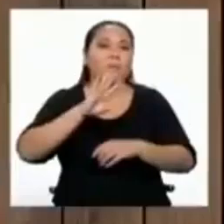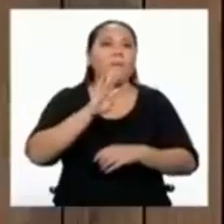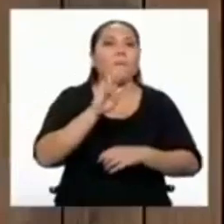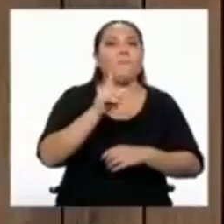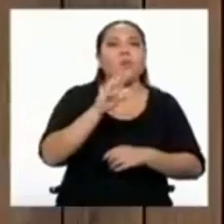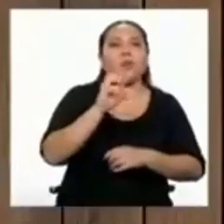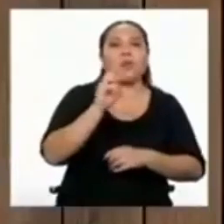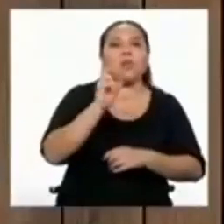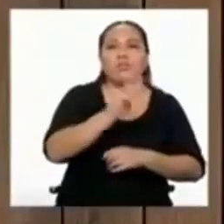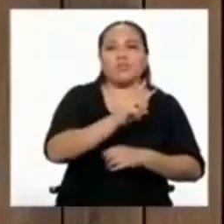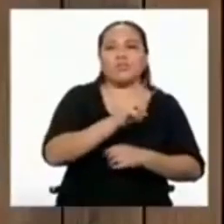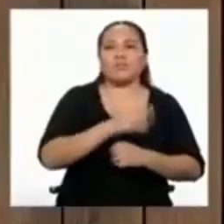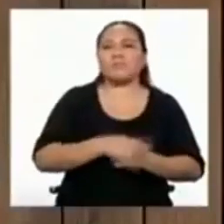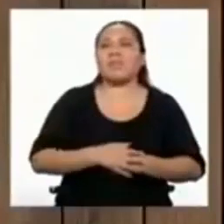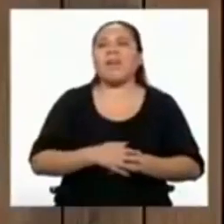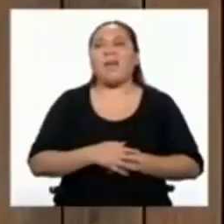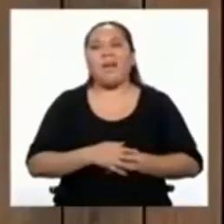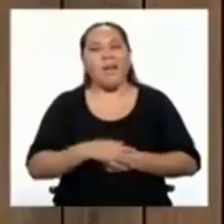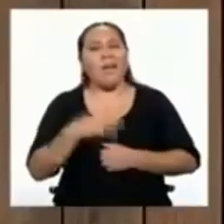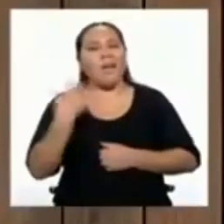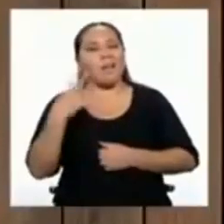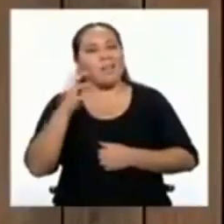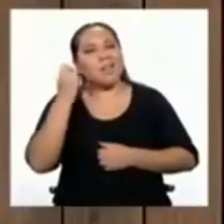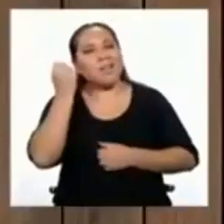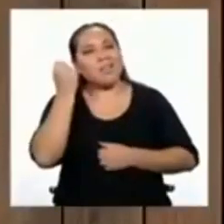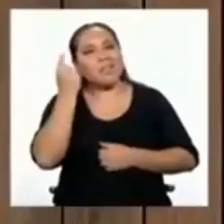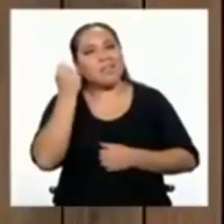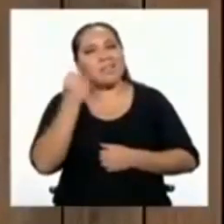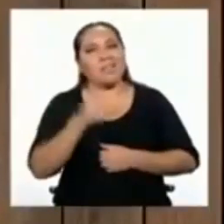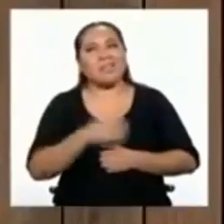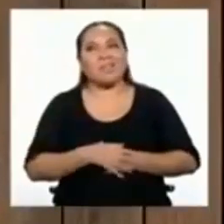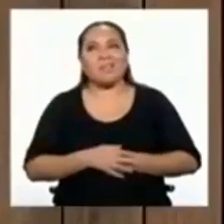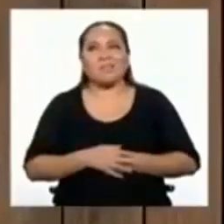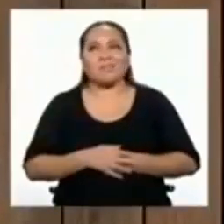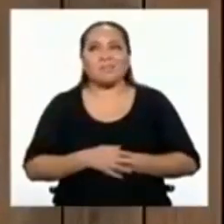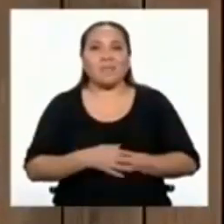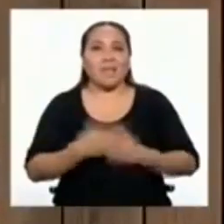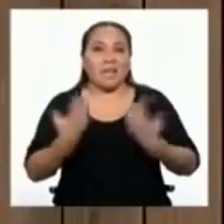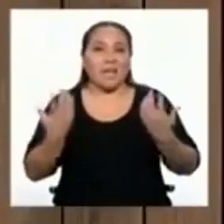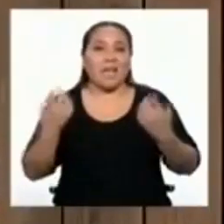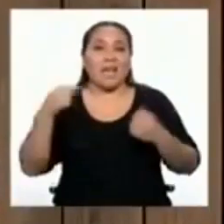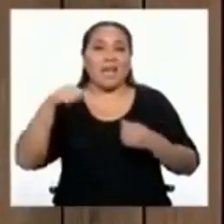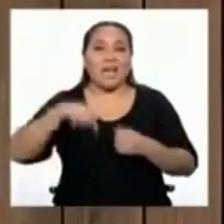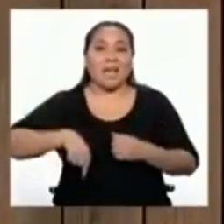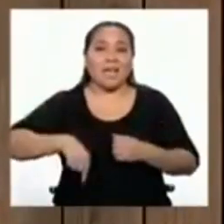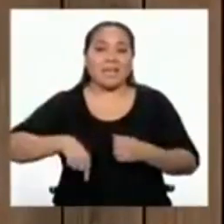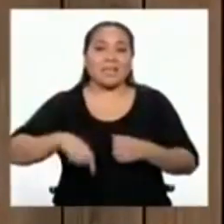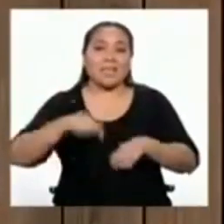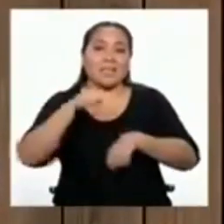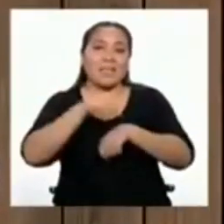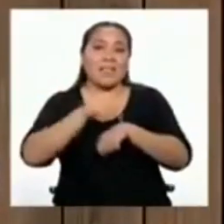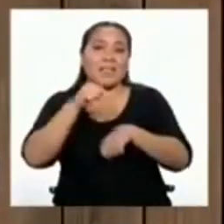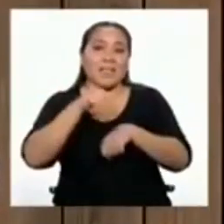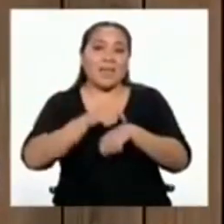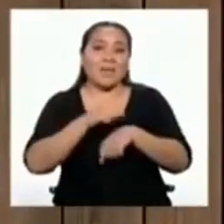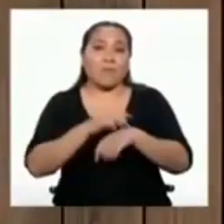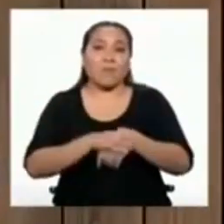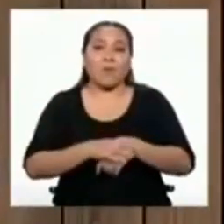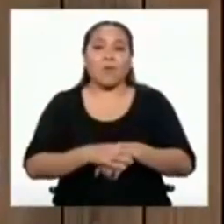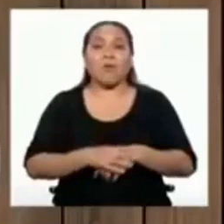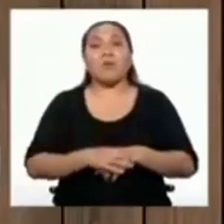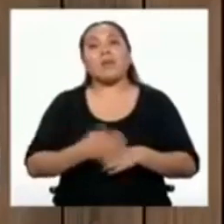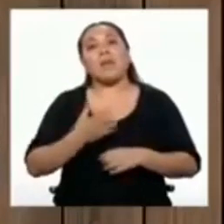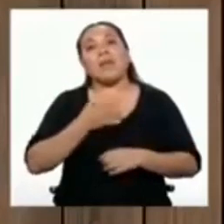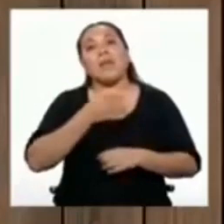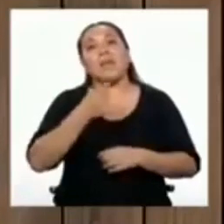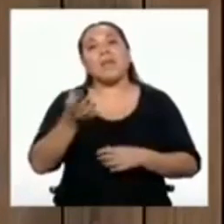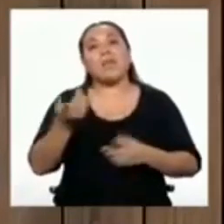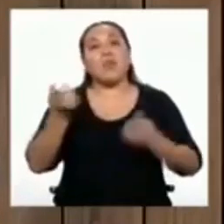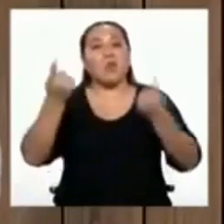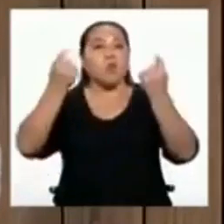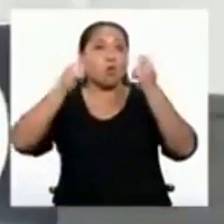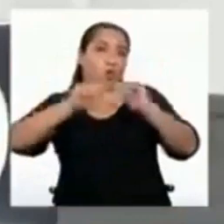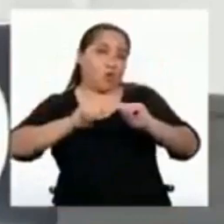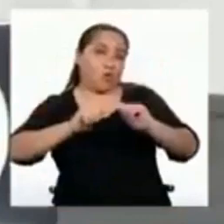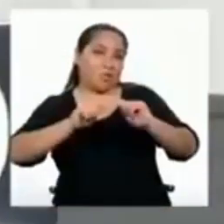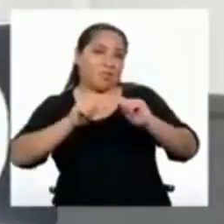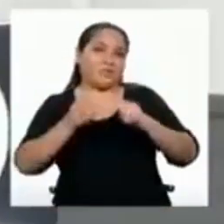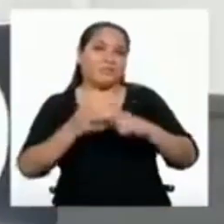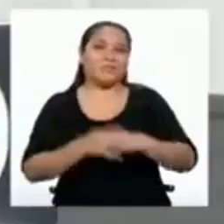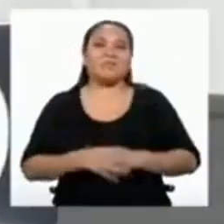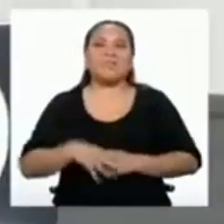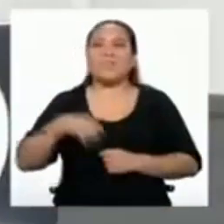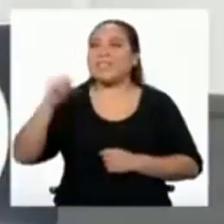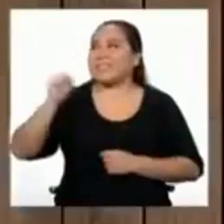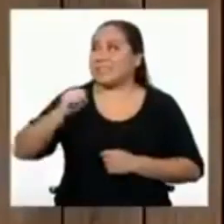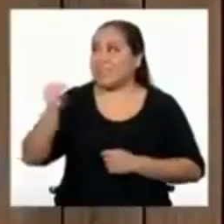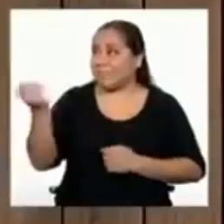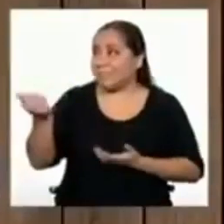2. Ah, ya entendí. Entonces, este sería el momento donde tenemos que ir a comerciales.